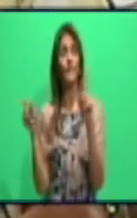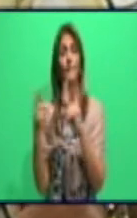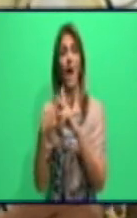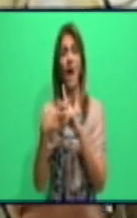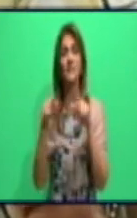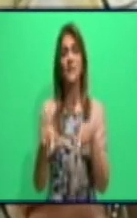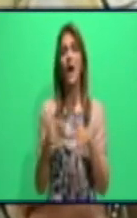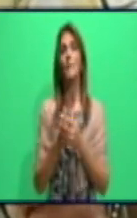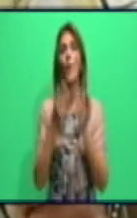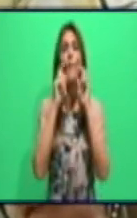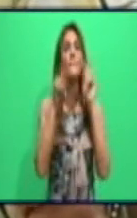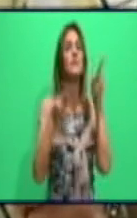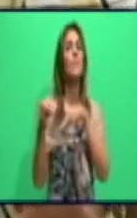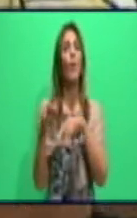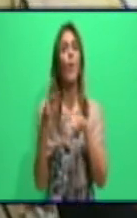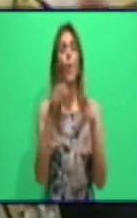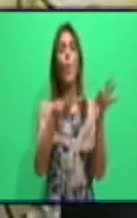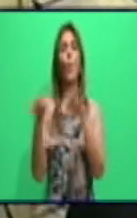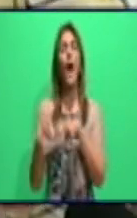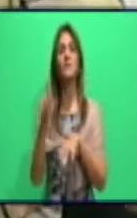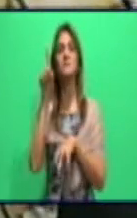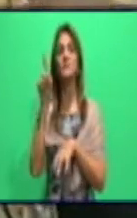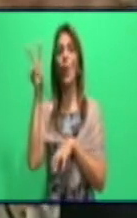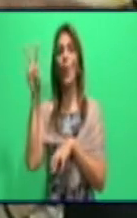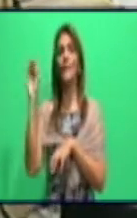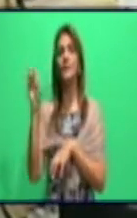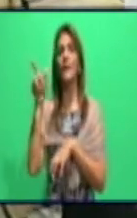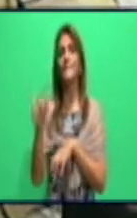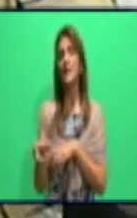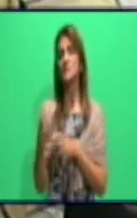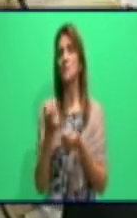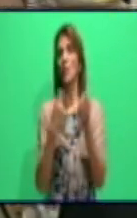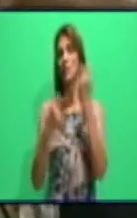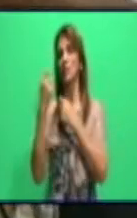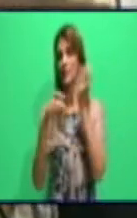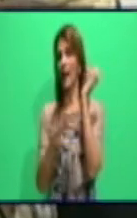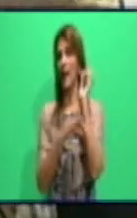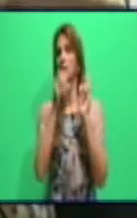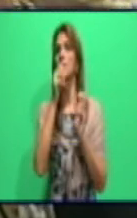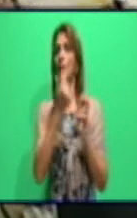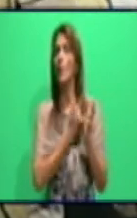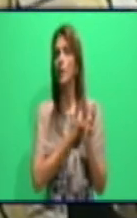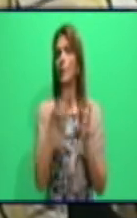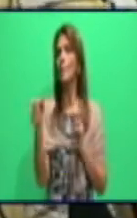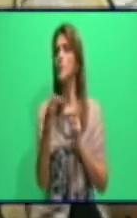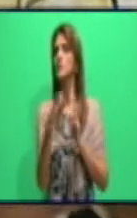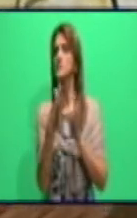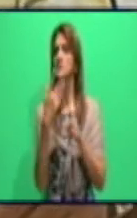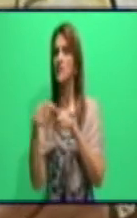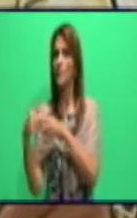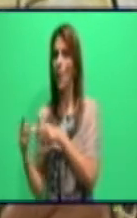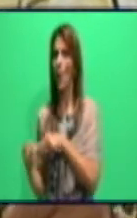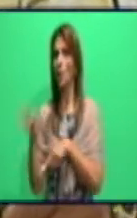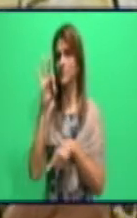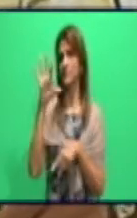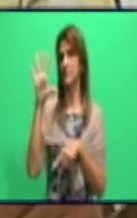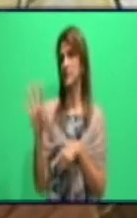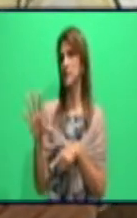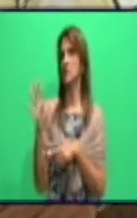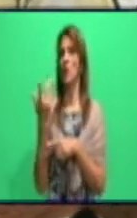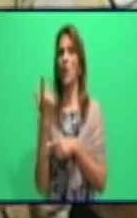vendiendo la carne a 120 pesos y en los diferentes municipios si la más o menos entre 85 y 120 pesos y llamamos la atención